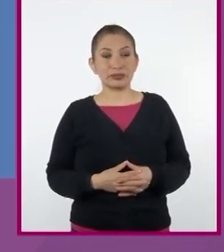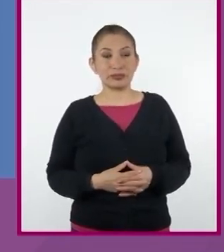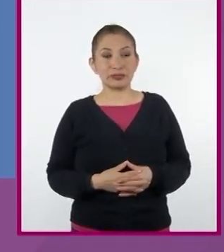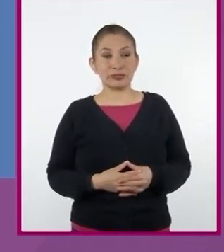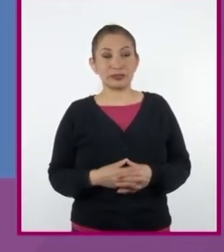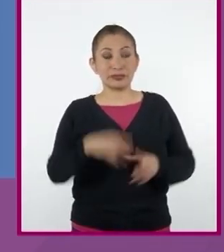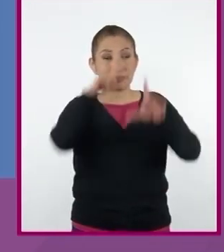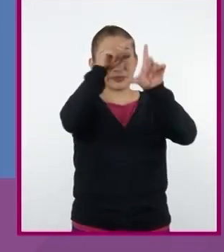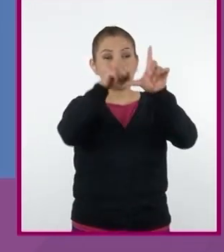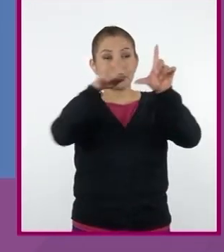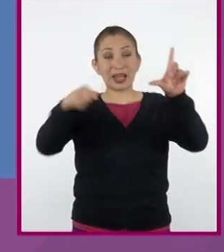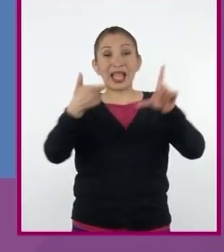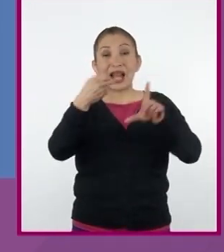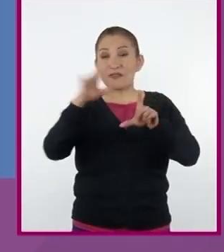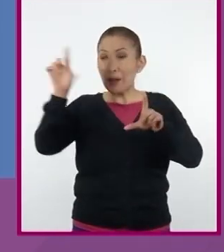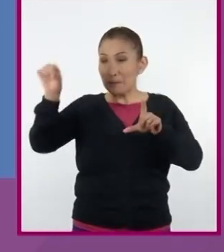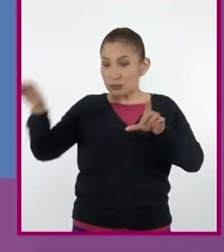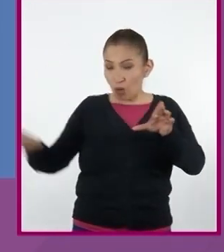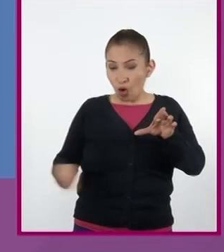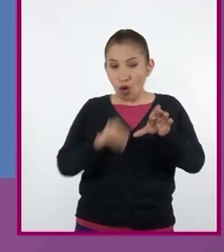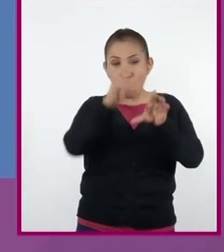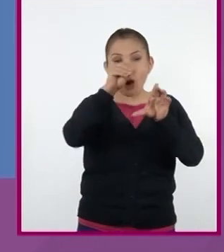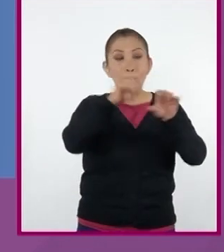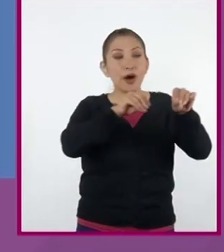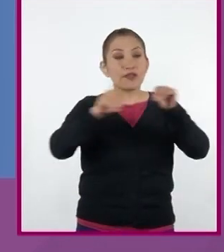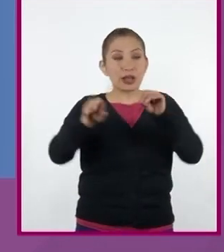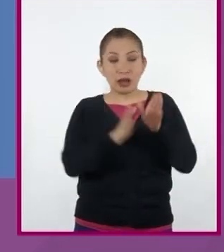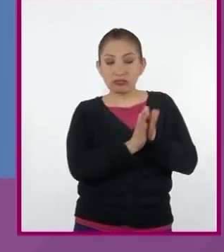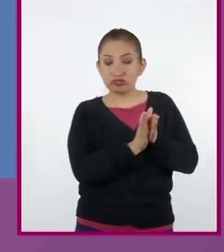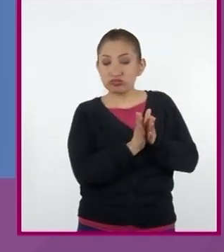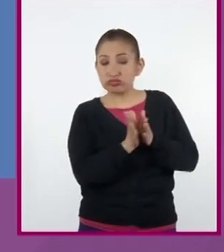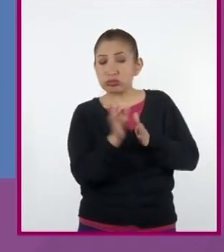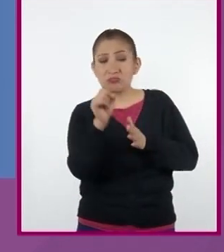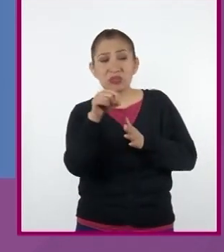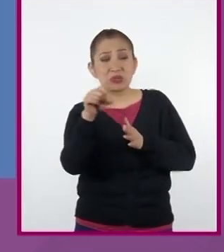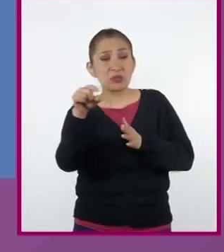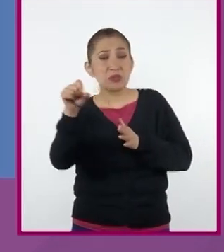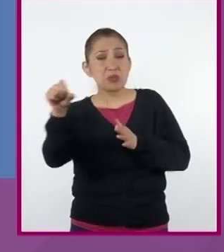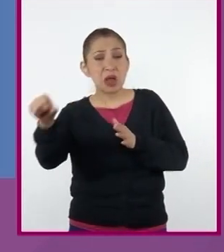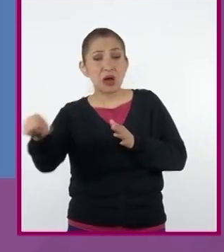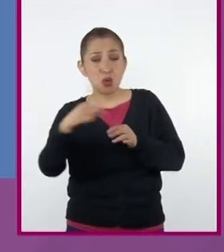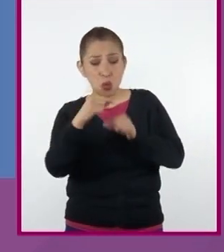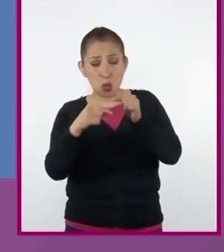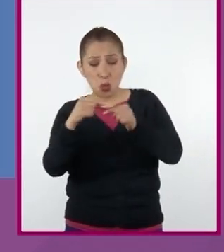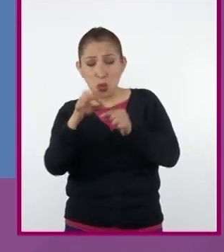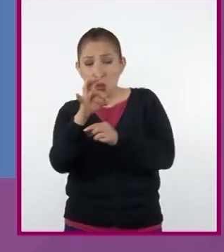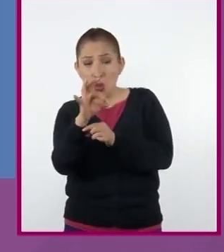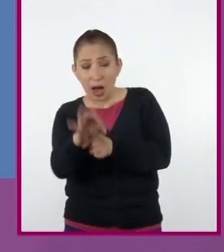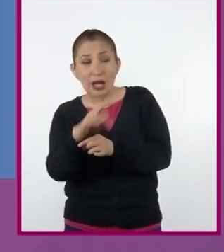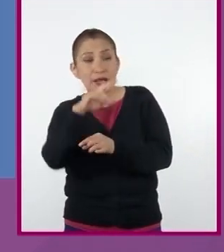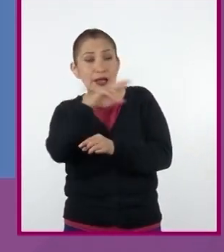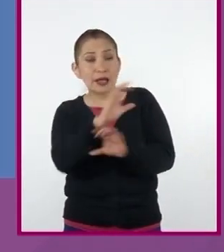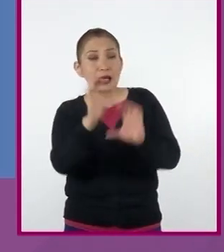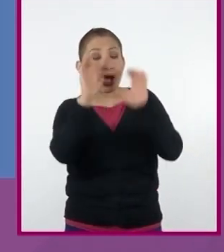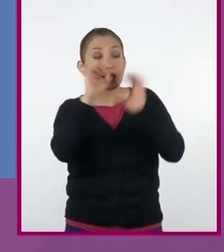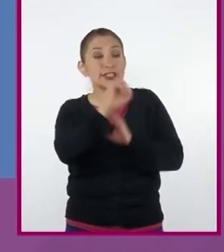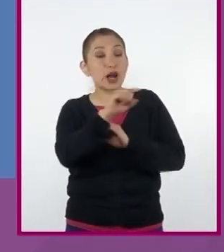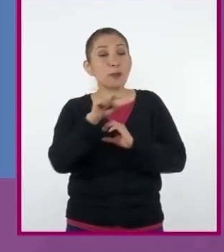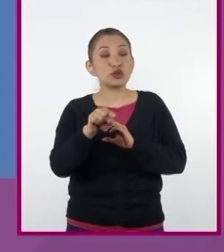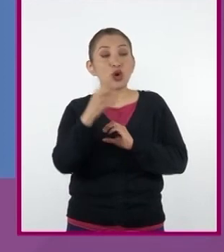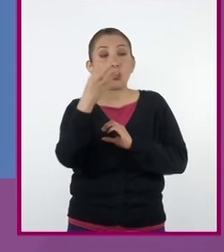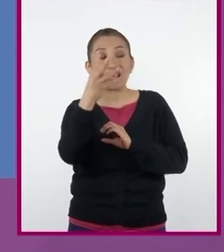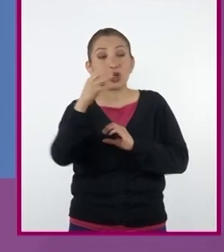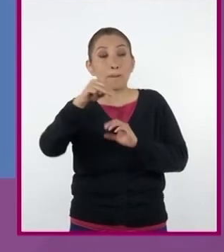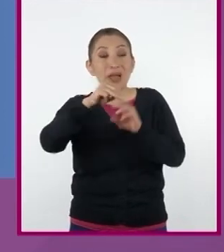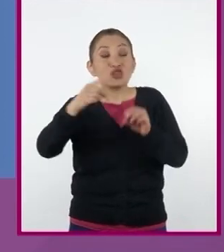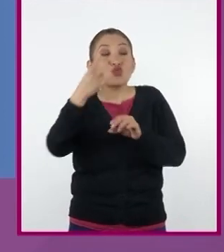La gráfica que se obtiene representa el movimiento rectilíneo uniforme de un balín que tiene una rapidez de